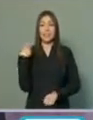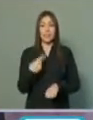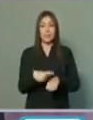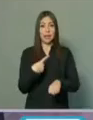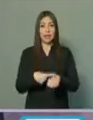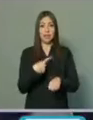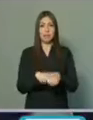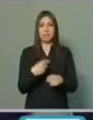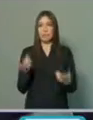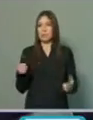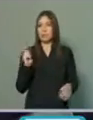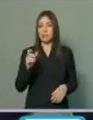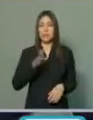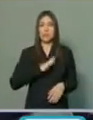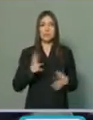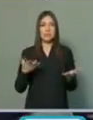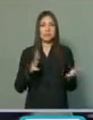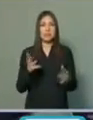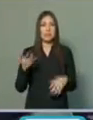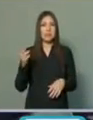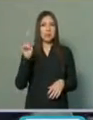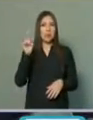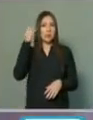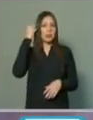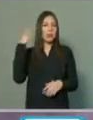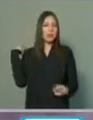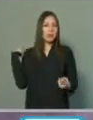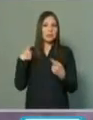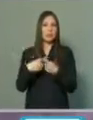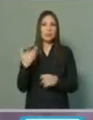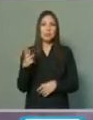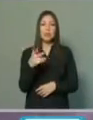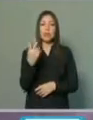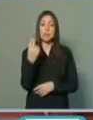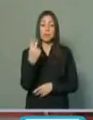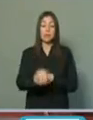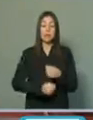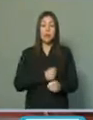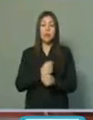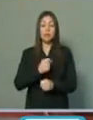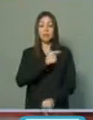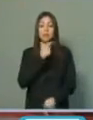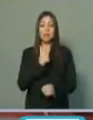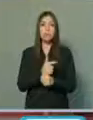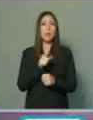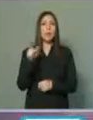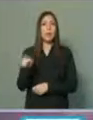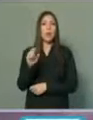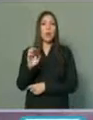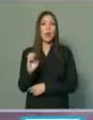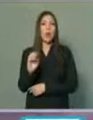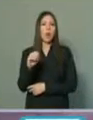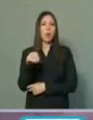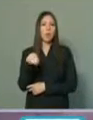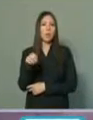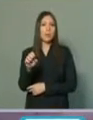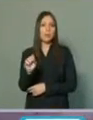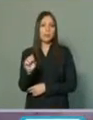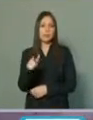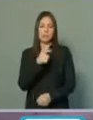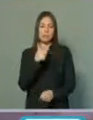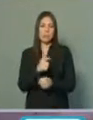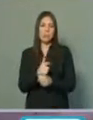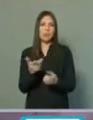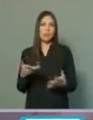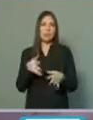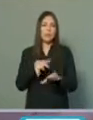como tal hace relativamente poco, 25 años. Se reconoció en la OMS como enfermedad. Y se